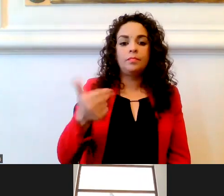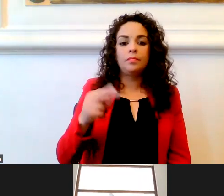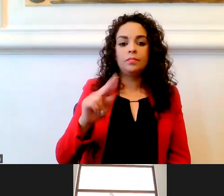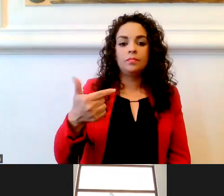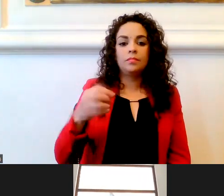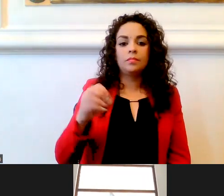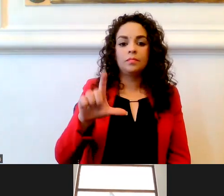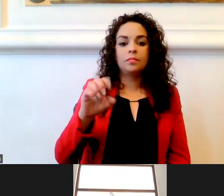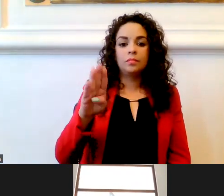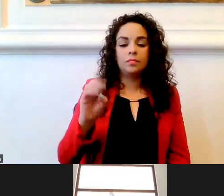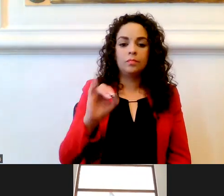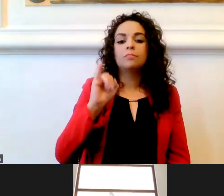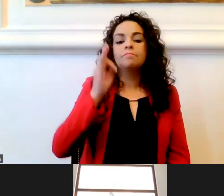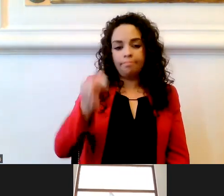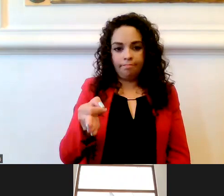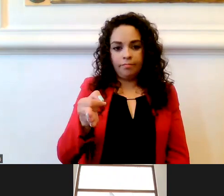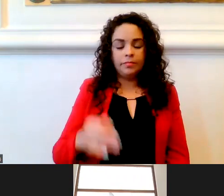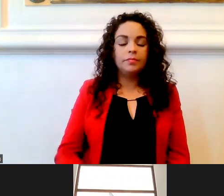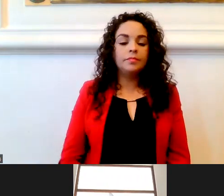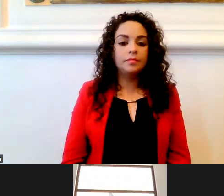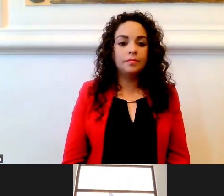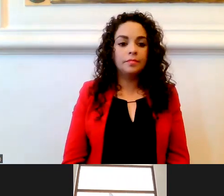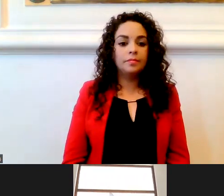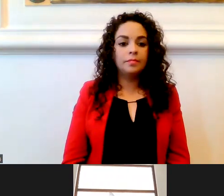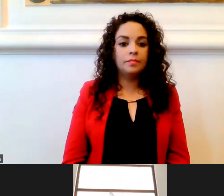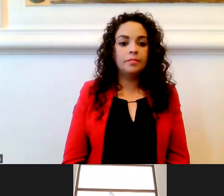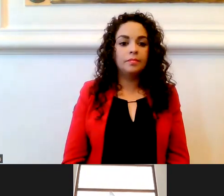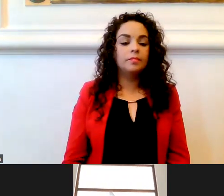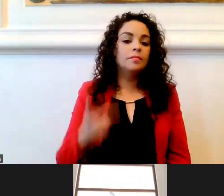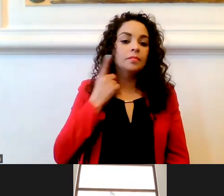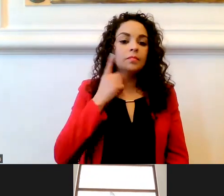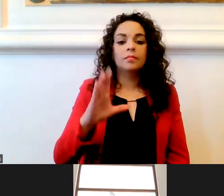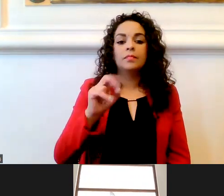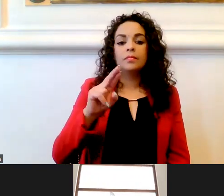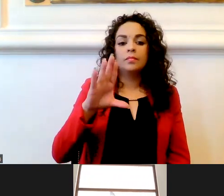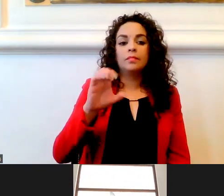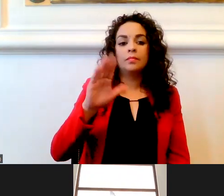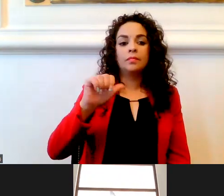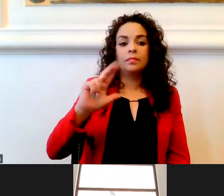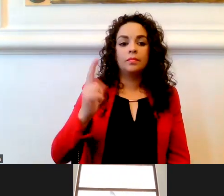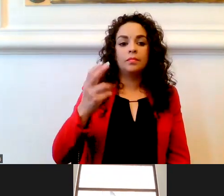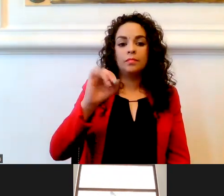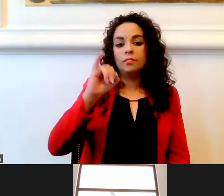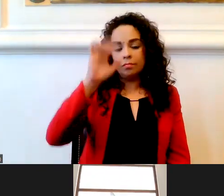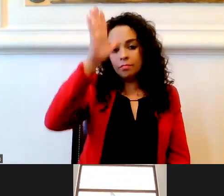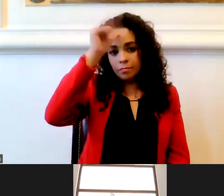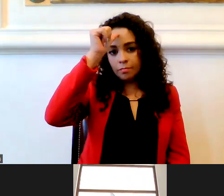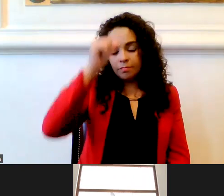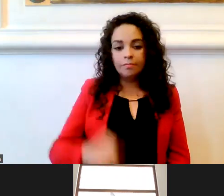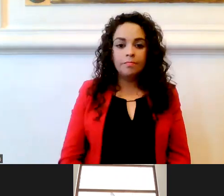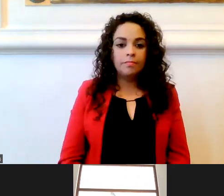favor. Gracias, diputado. Diputada Circe Camacho Bastida. Circe Camacho, a favor. Gracias, diputada.